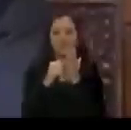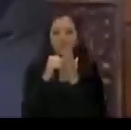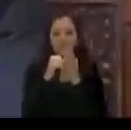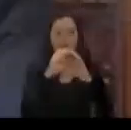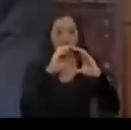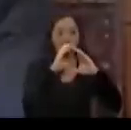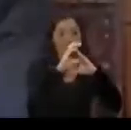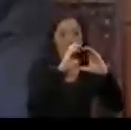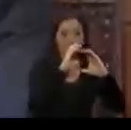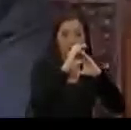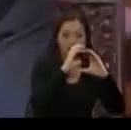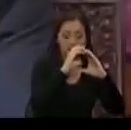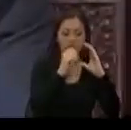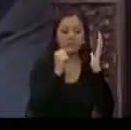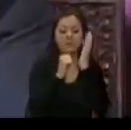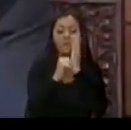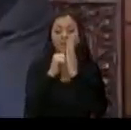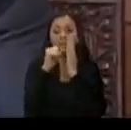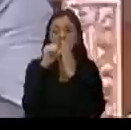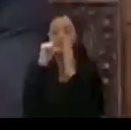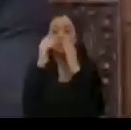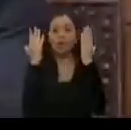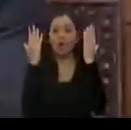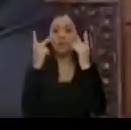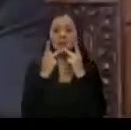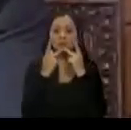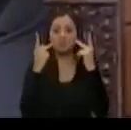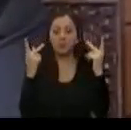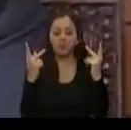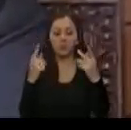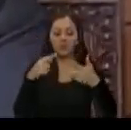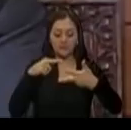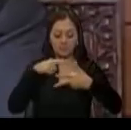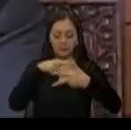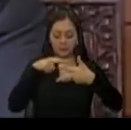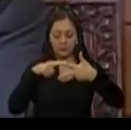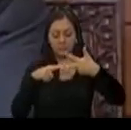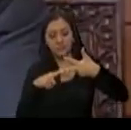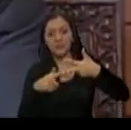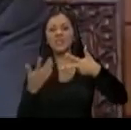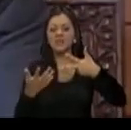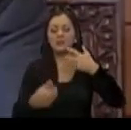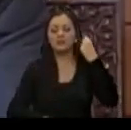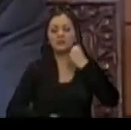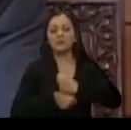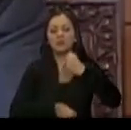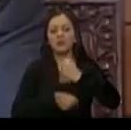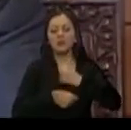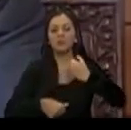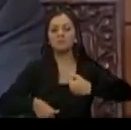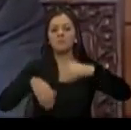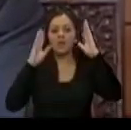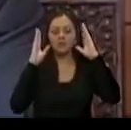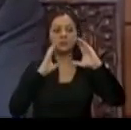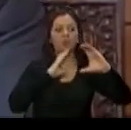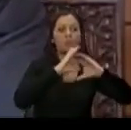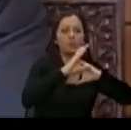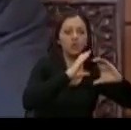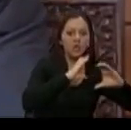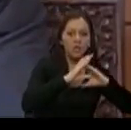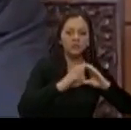de Comunicación, el Ministerio de Transporte y Obras Públicas, hay que trabajar muchísimo en temas de comunicación, de vialidad,